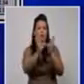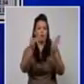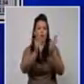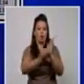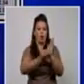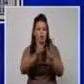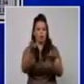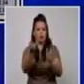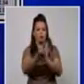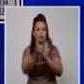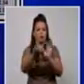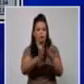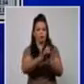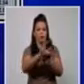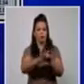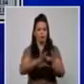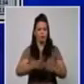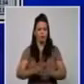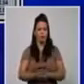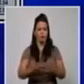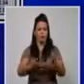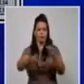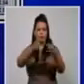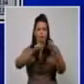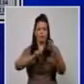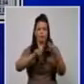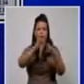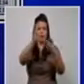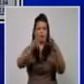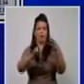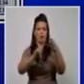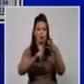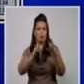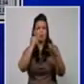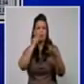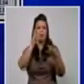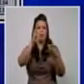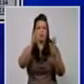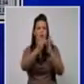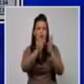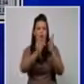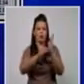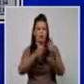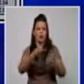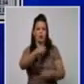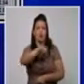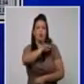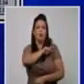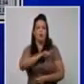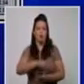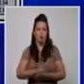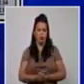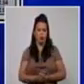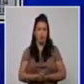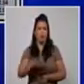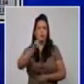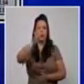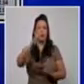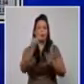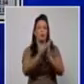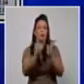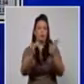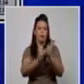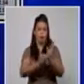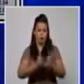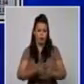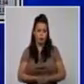confirmados. Le sigue Brasil, con más de 9 millones, España con más de 2 millones, pero